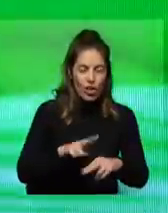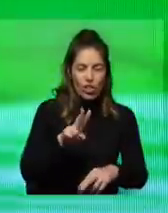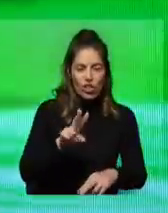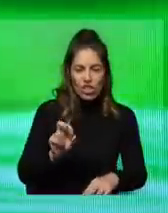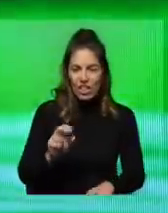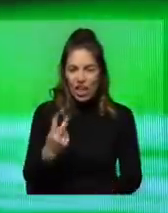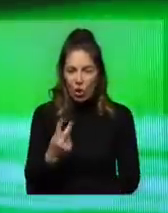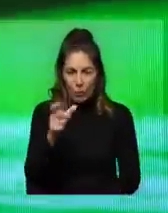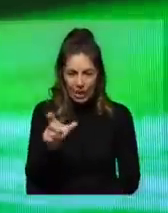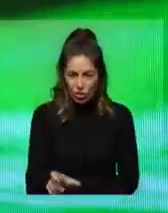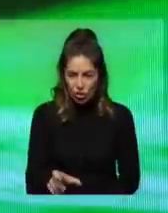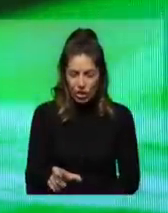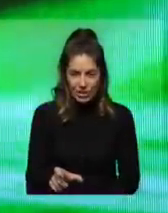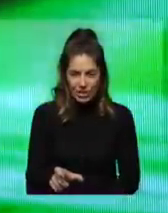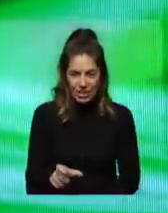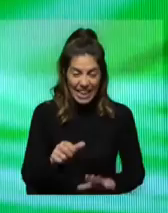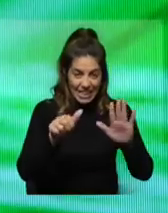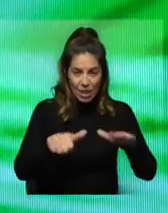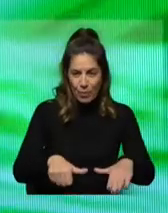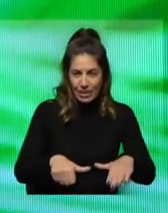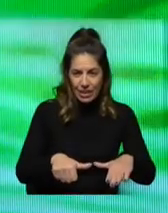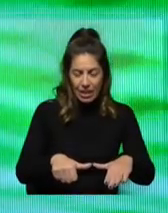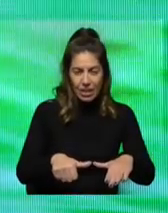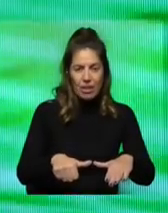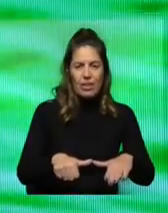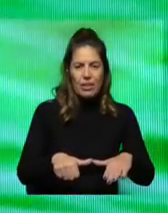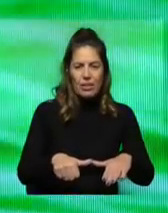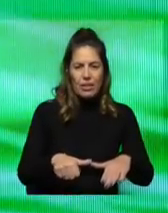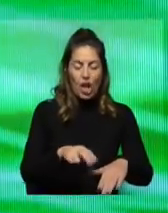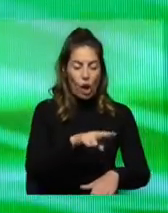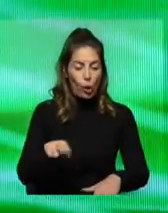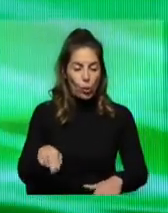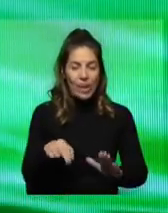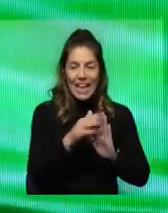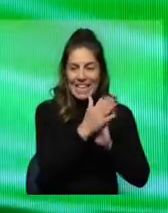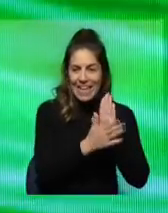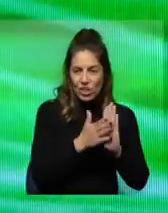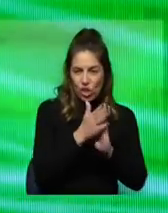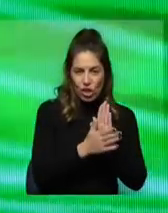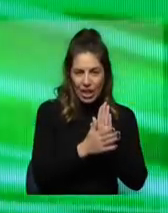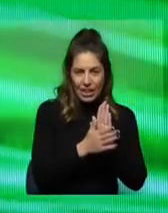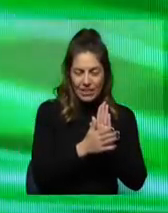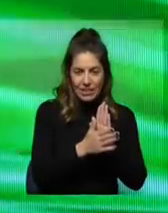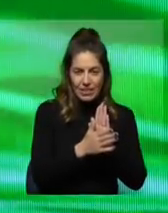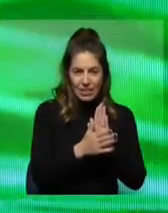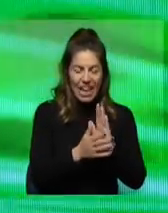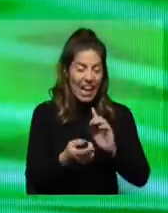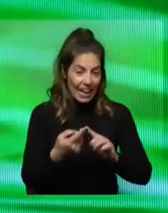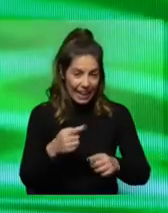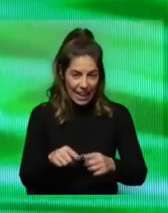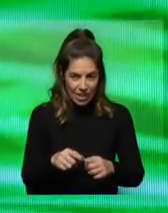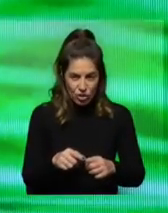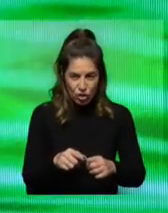personas en en el en el semestre en rutas nacionales en función en función